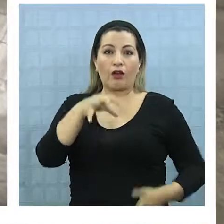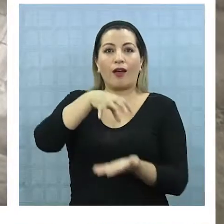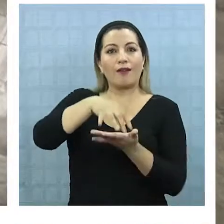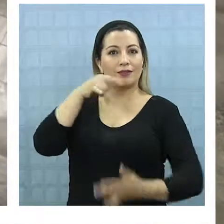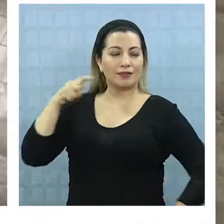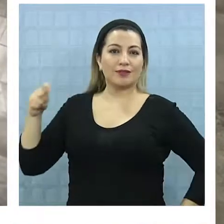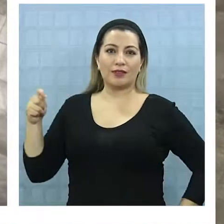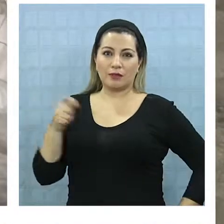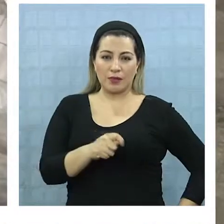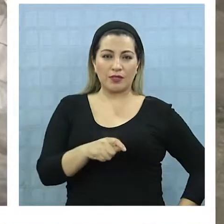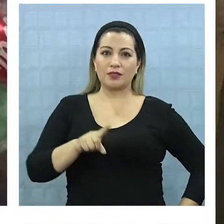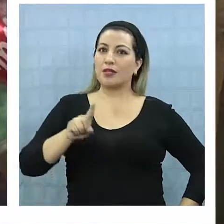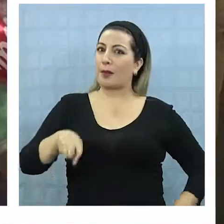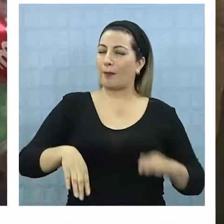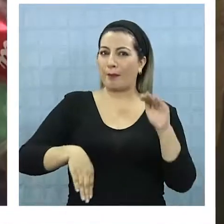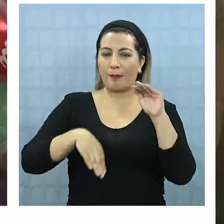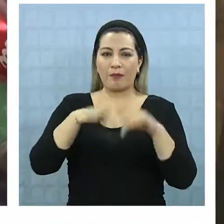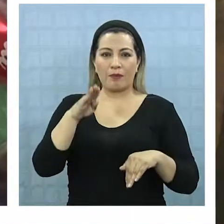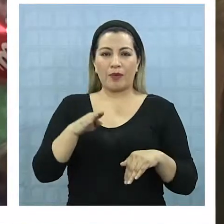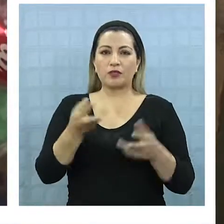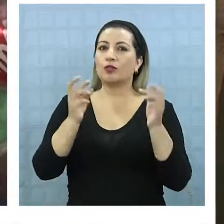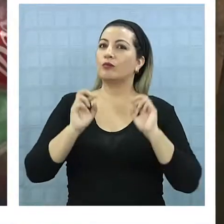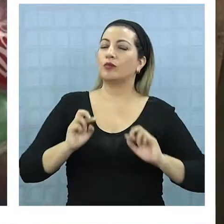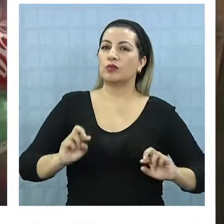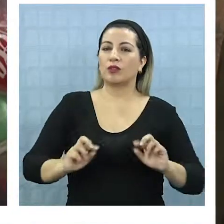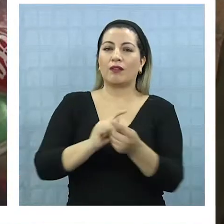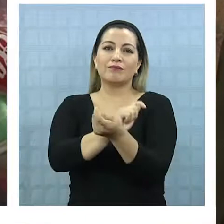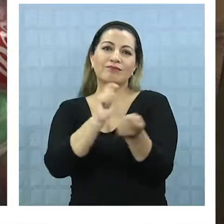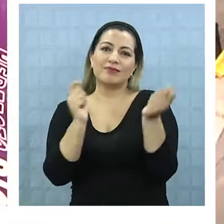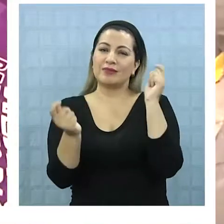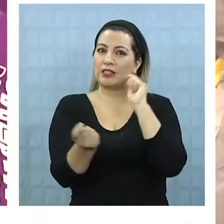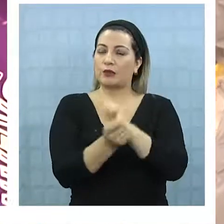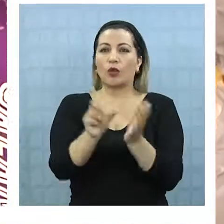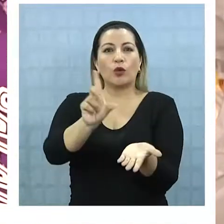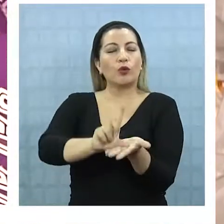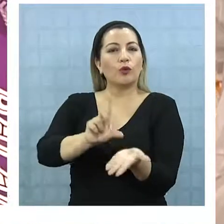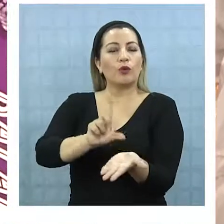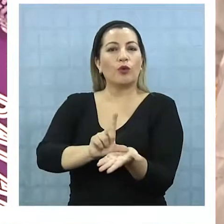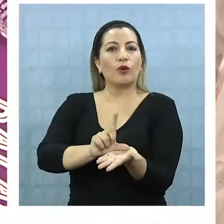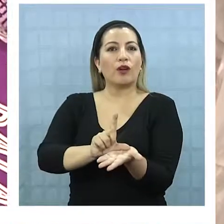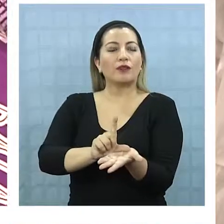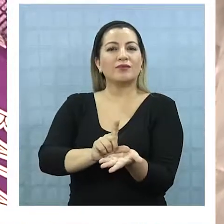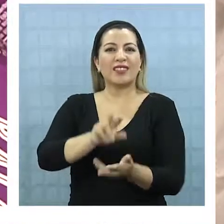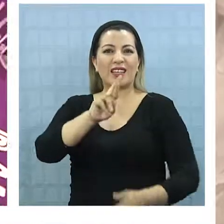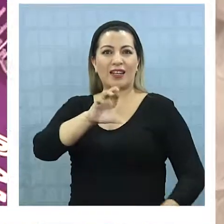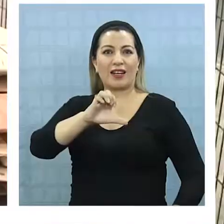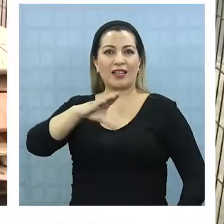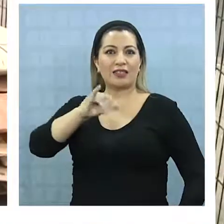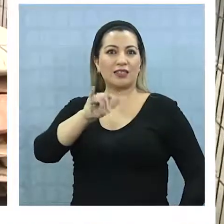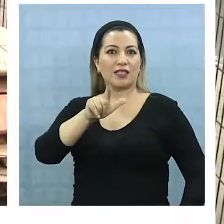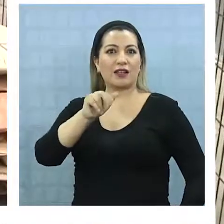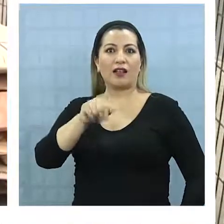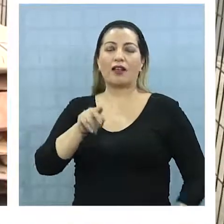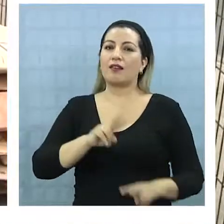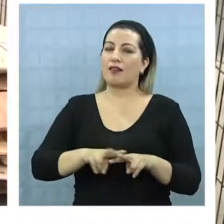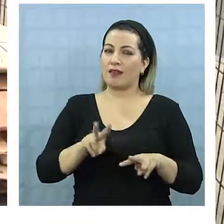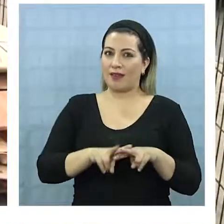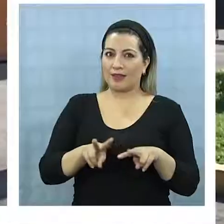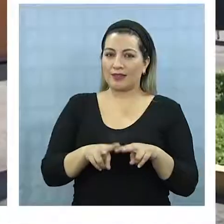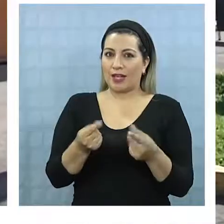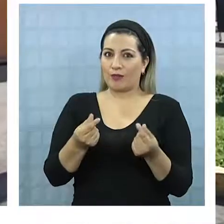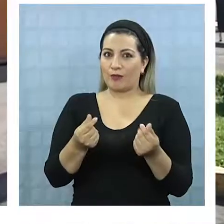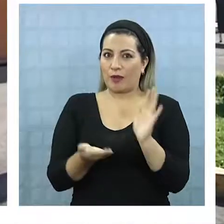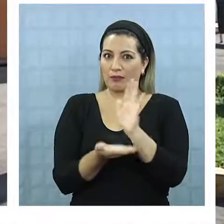la Ministra precisó que la región de Tarapacá es una de las regiones con más posibilidades de convertirse en un punto de reciclaje, incentivando la